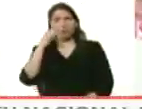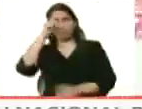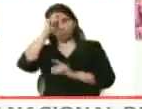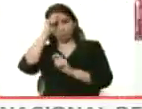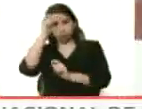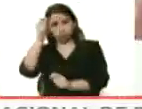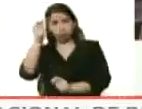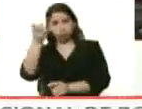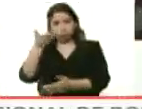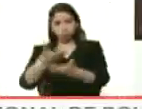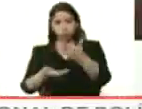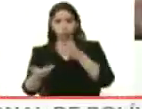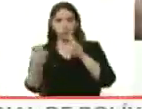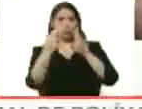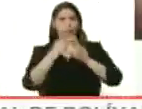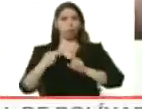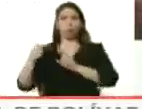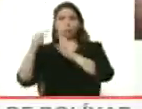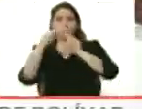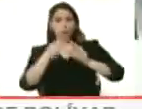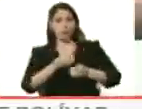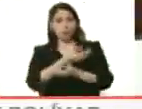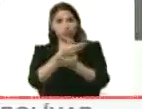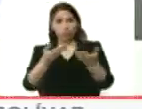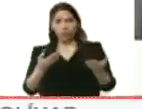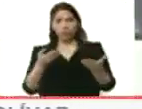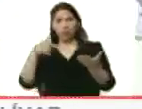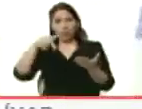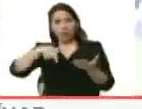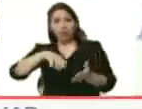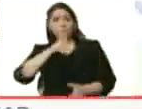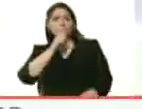reconocimiento hacia ustedes y